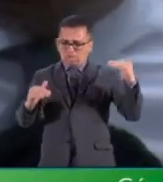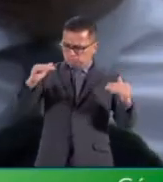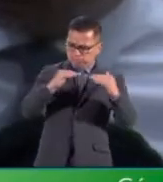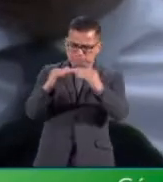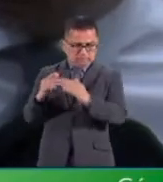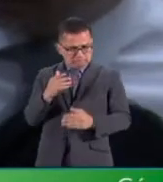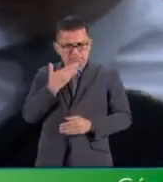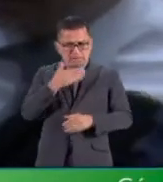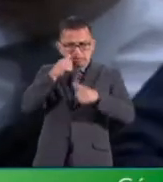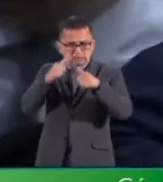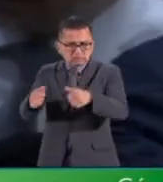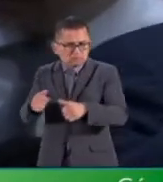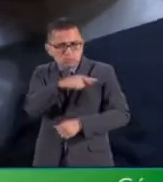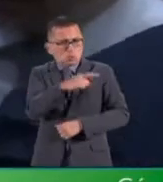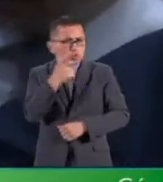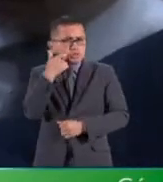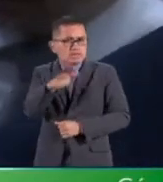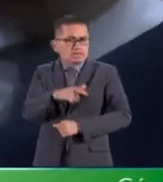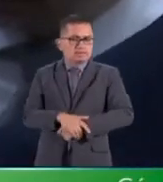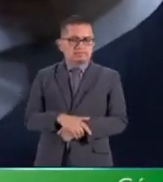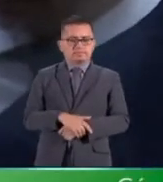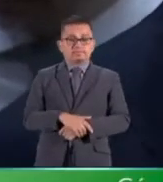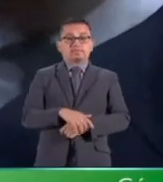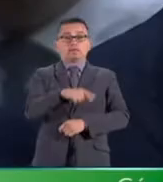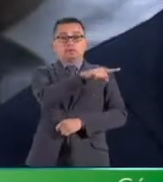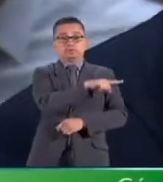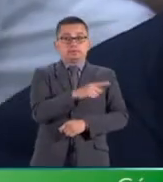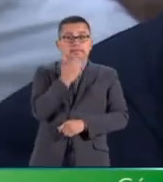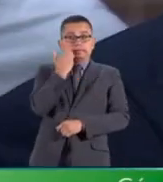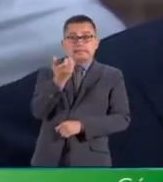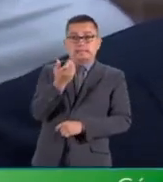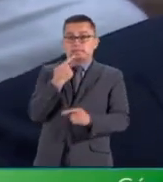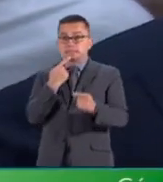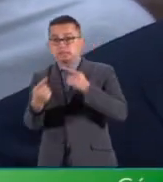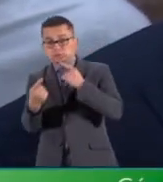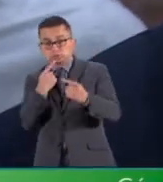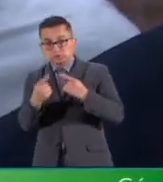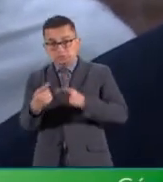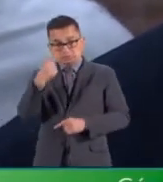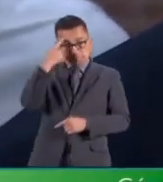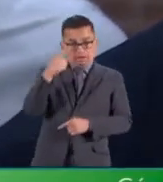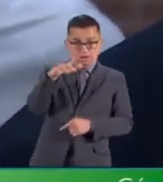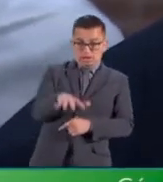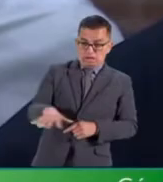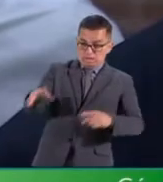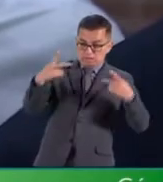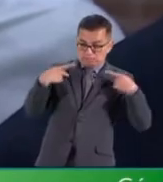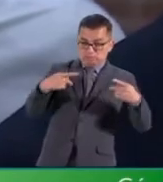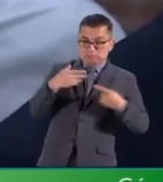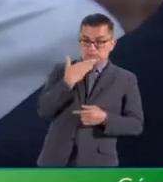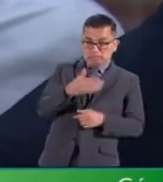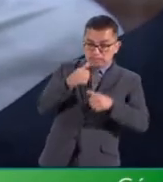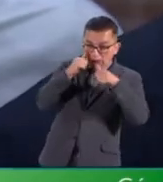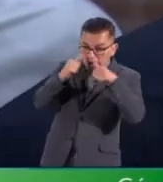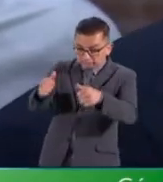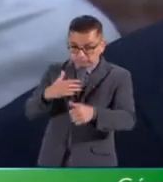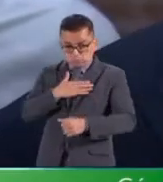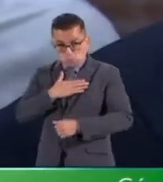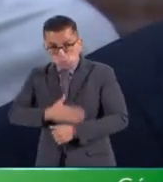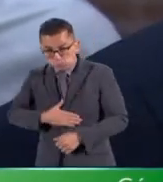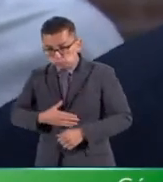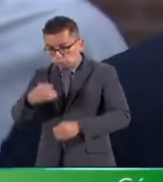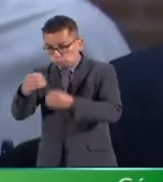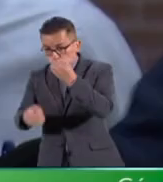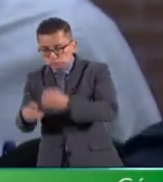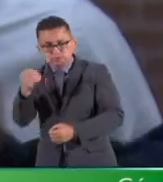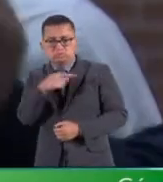México. Porque ustedes no quieren venir aquí a discutir cómo acercar la justicia a millones de personas en situaciones de